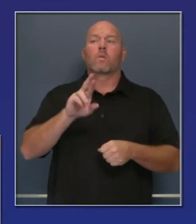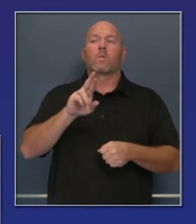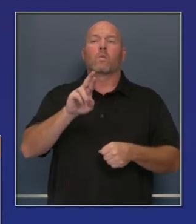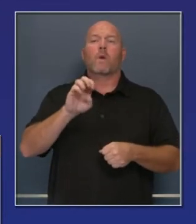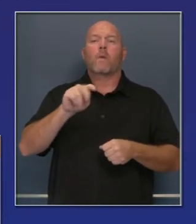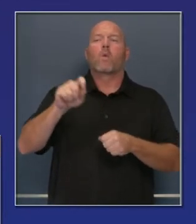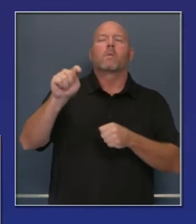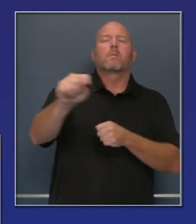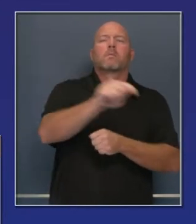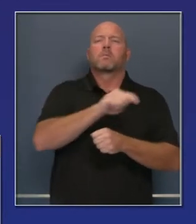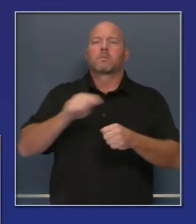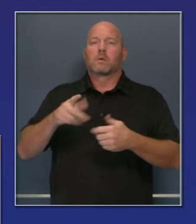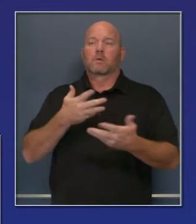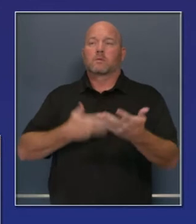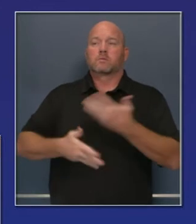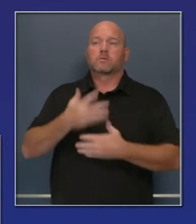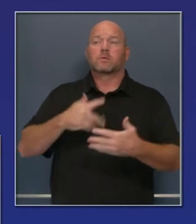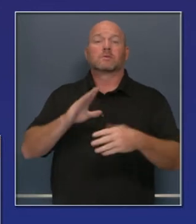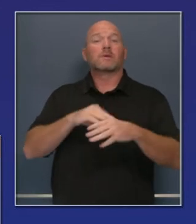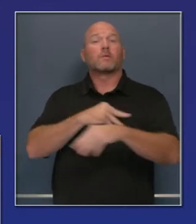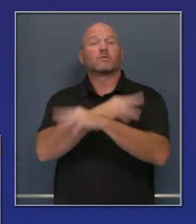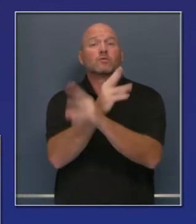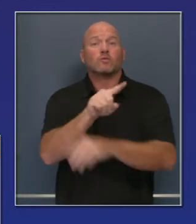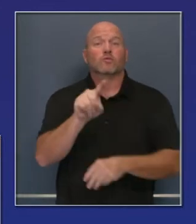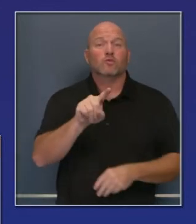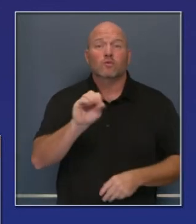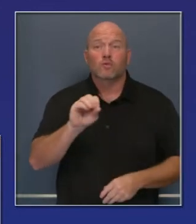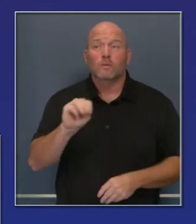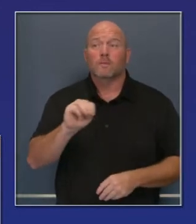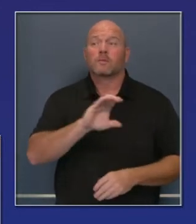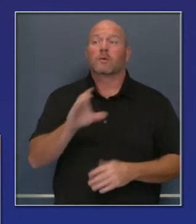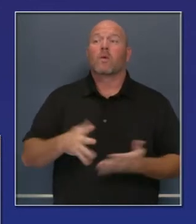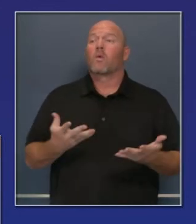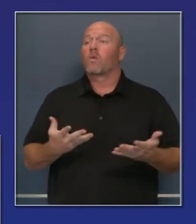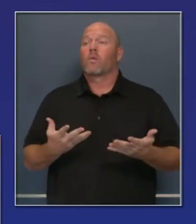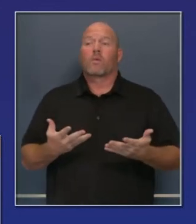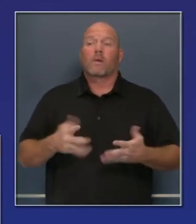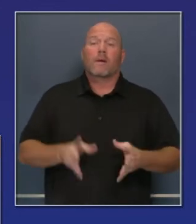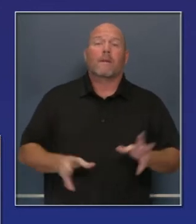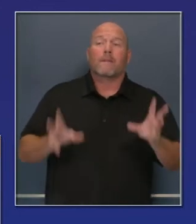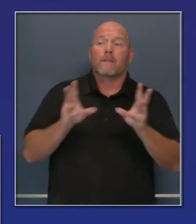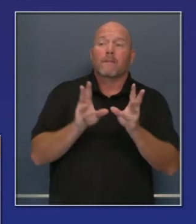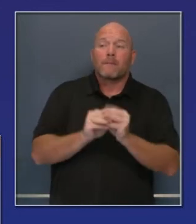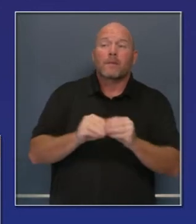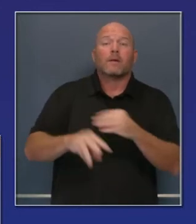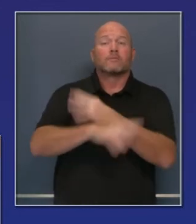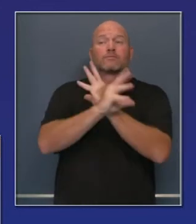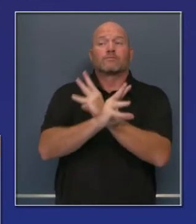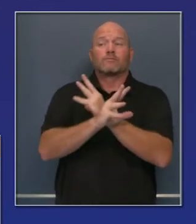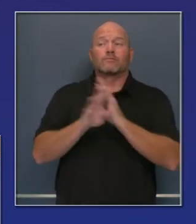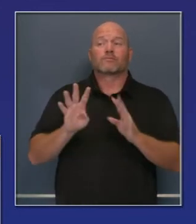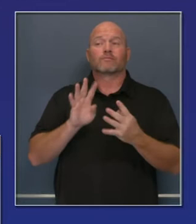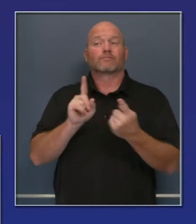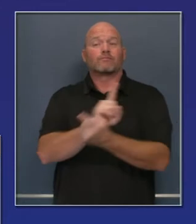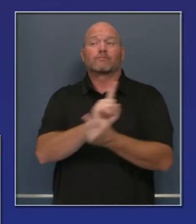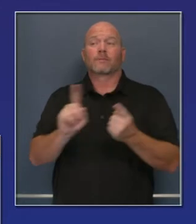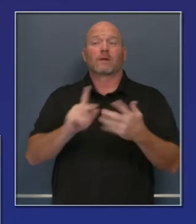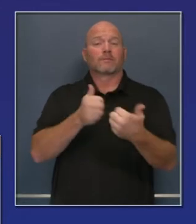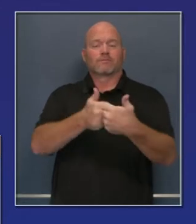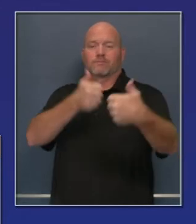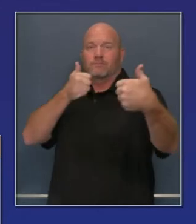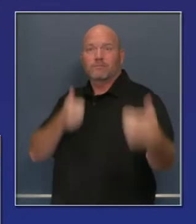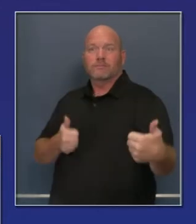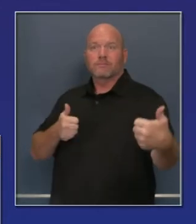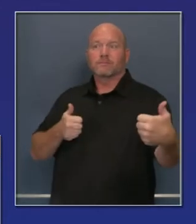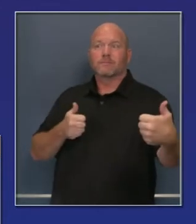es interacciones remotas. Muchos de ustedes hacen reuniones a través de Zoom, encuentros a través de Zoom, y se reúnen con